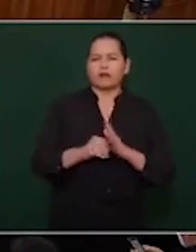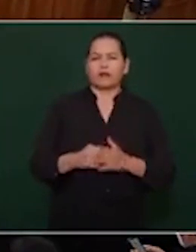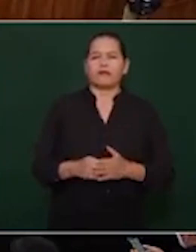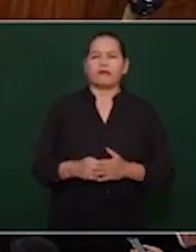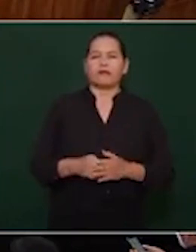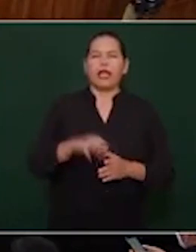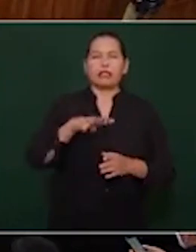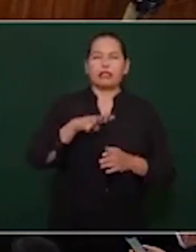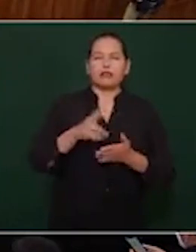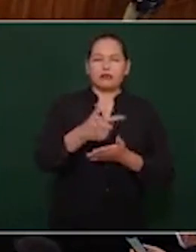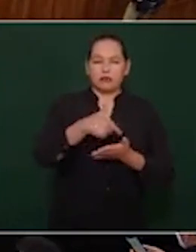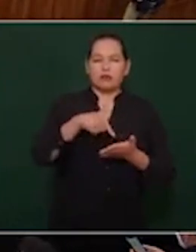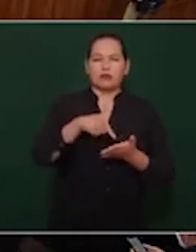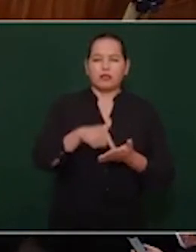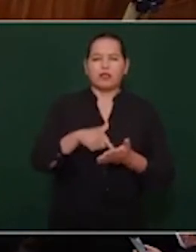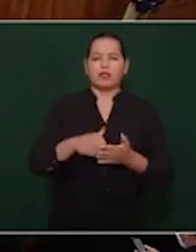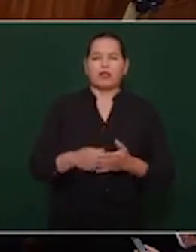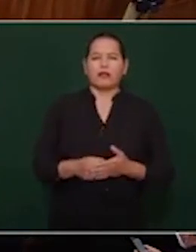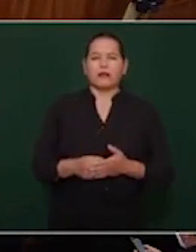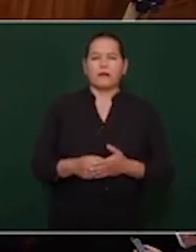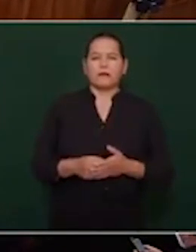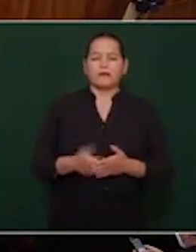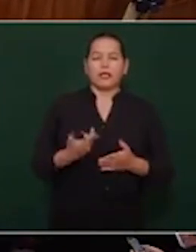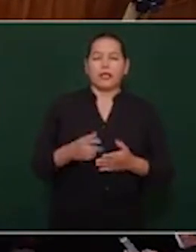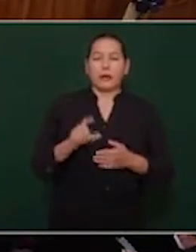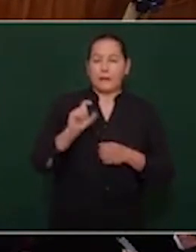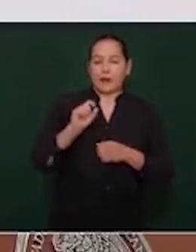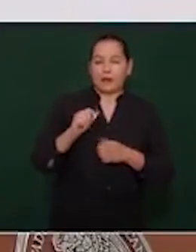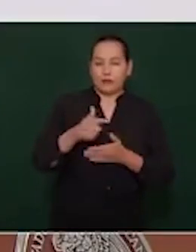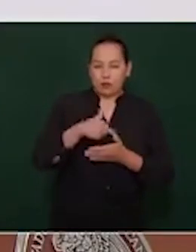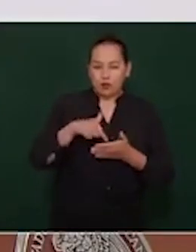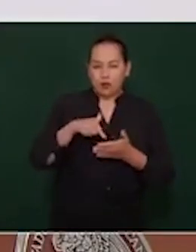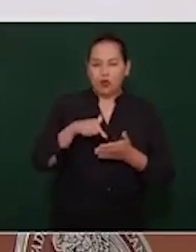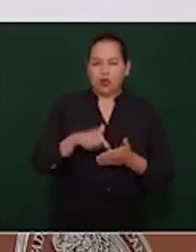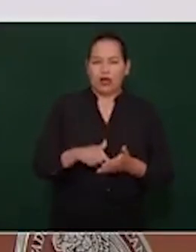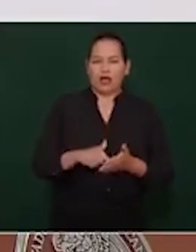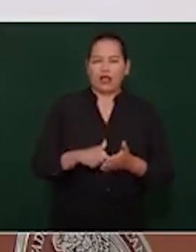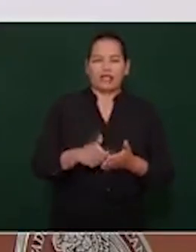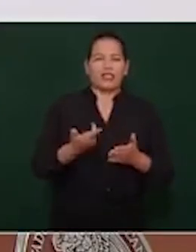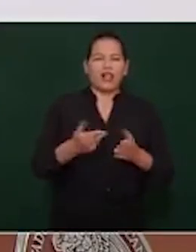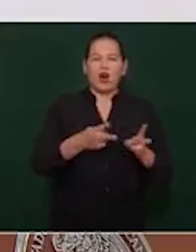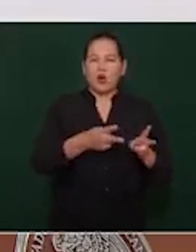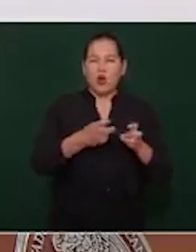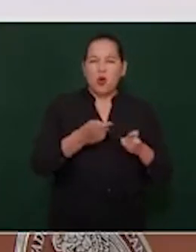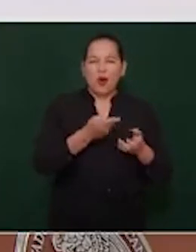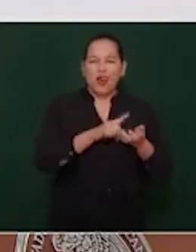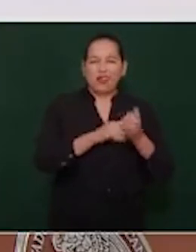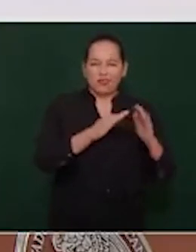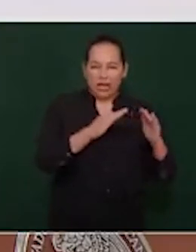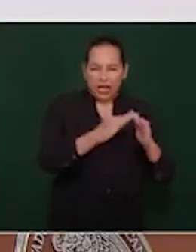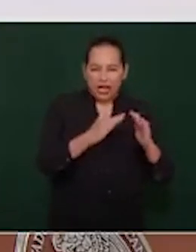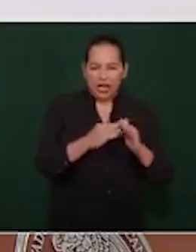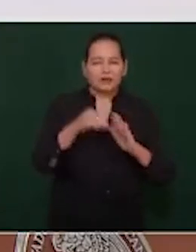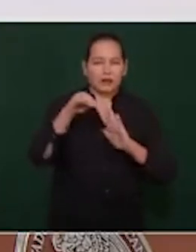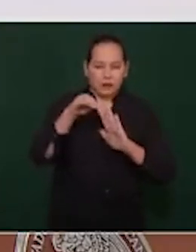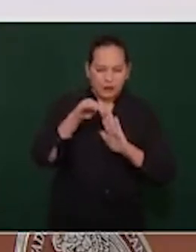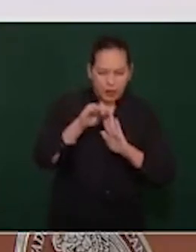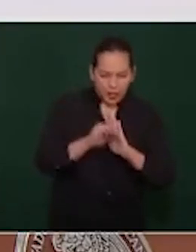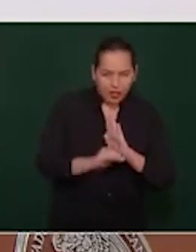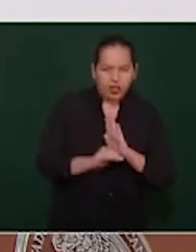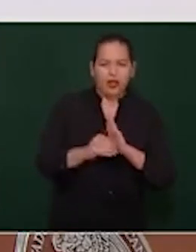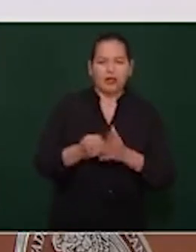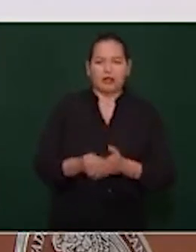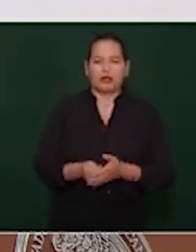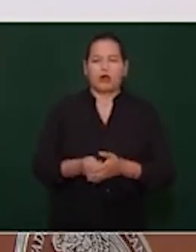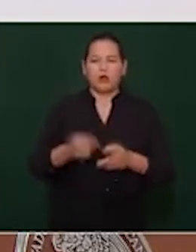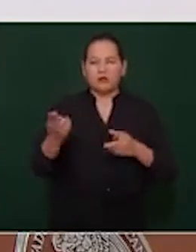lugar, en 20 lugar el robo a casa habitación, también tendencia a la baja, homicidios dolosos,